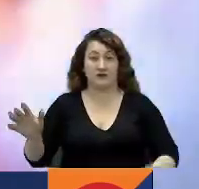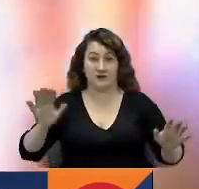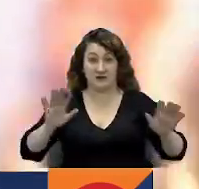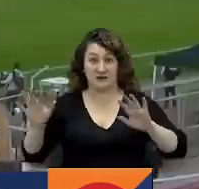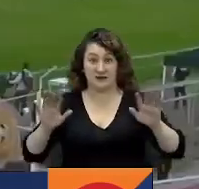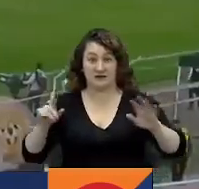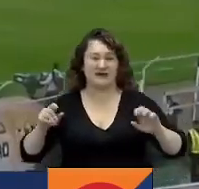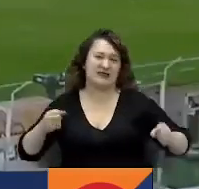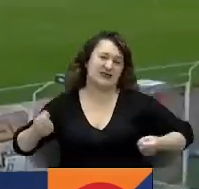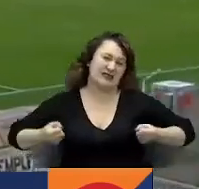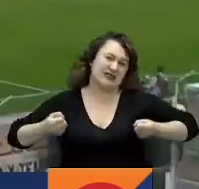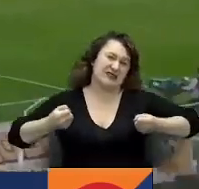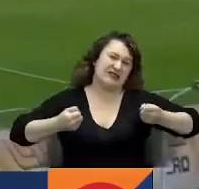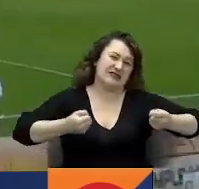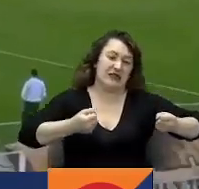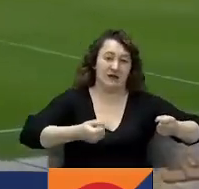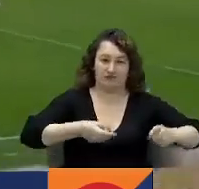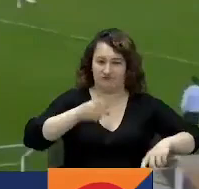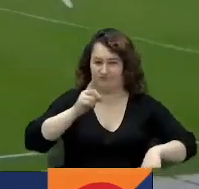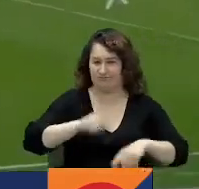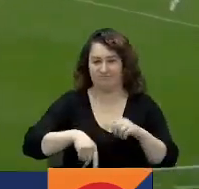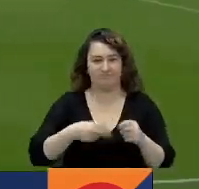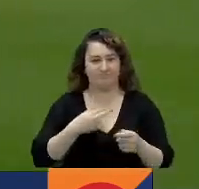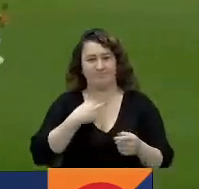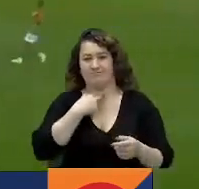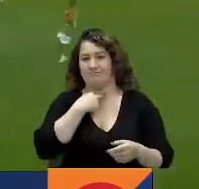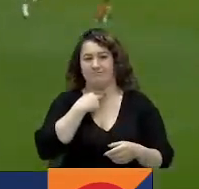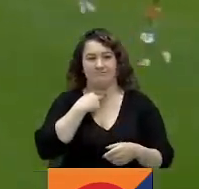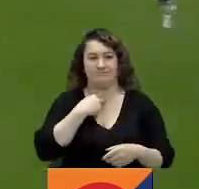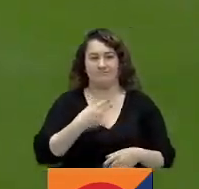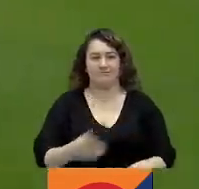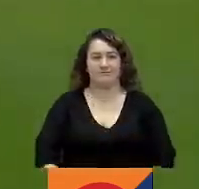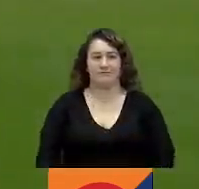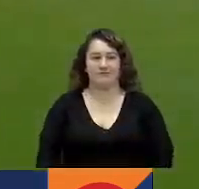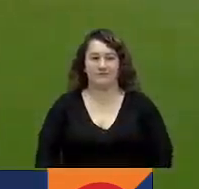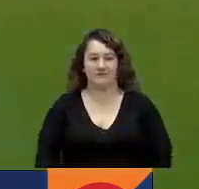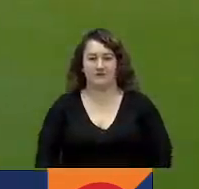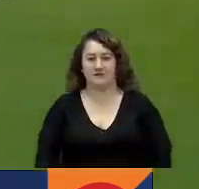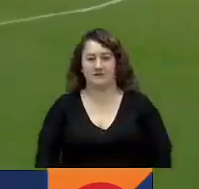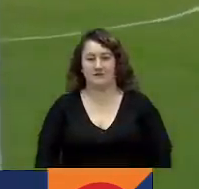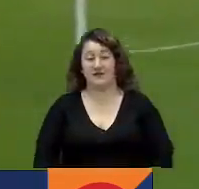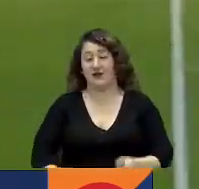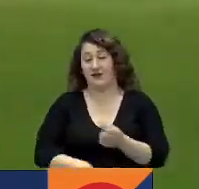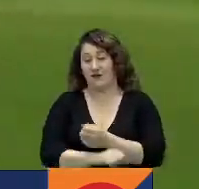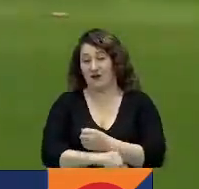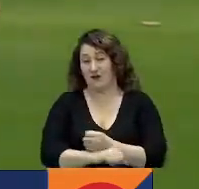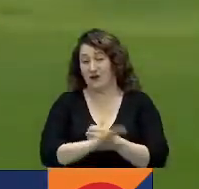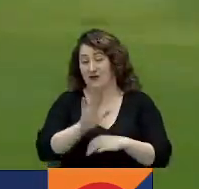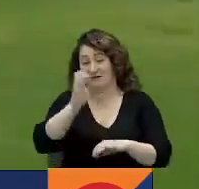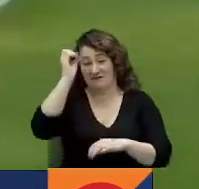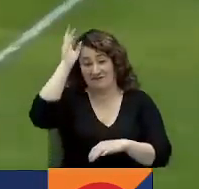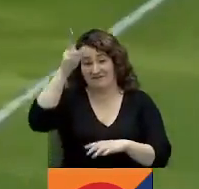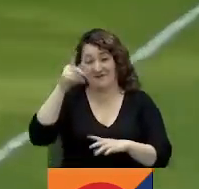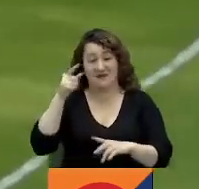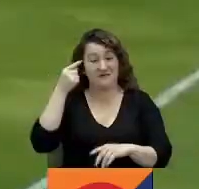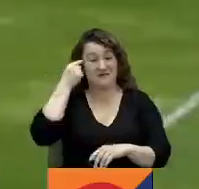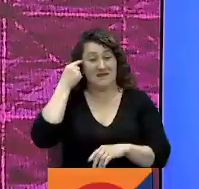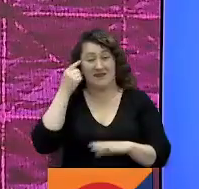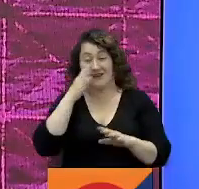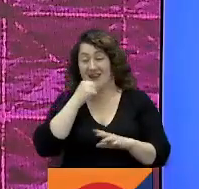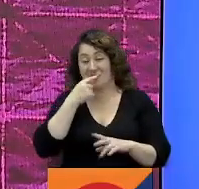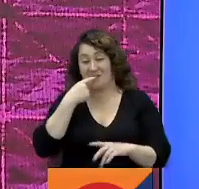Colo-Colo, Cortés, no supo qué hacer y le tocó sacar la pelota de su propio arco. El fútbol es la dinámica de lo impensado y de lo